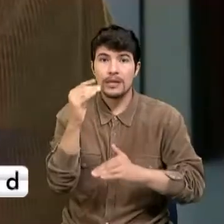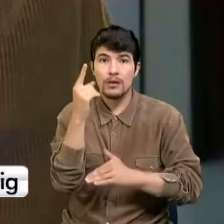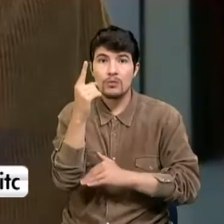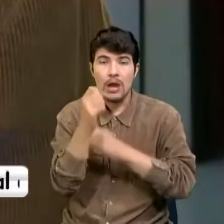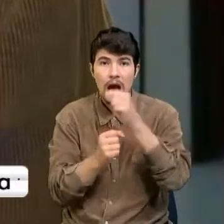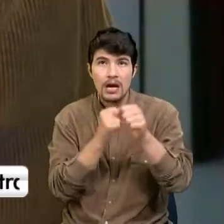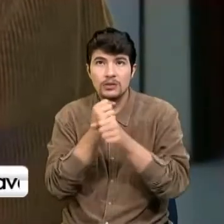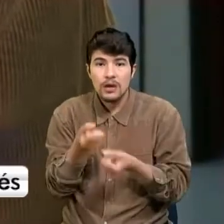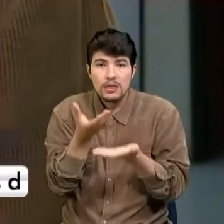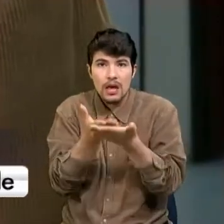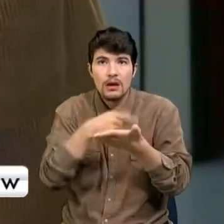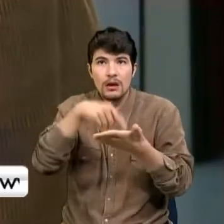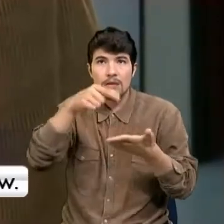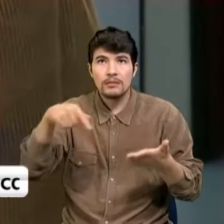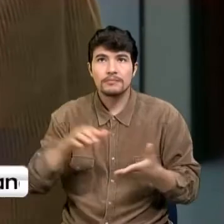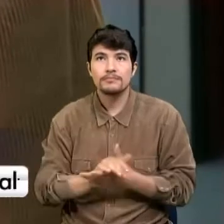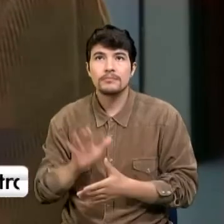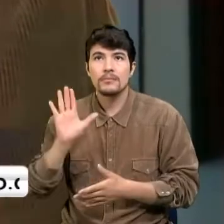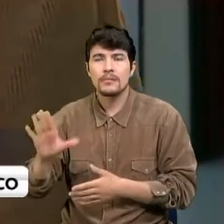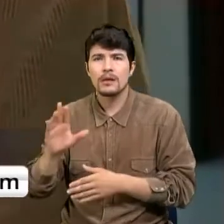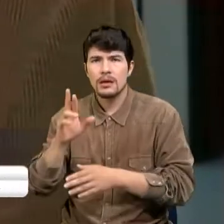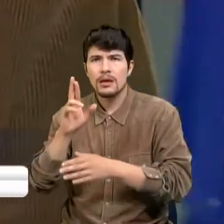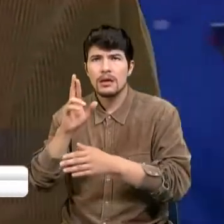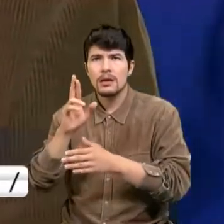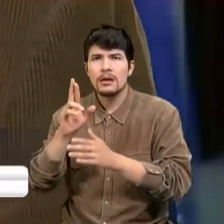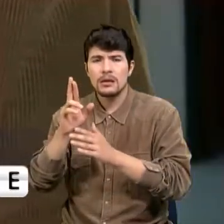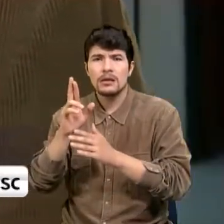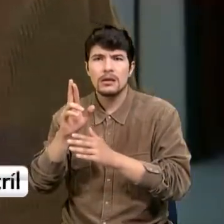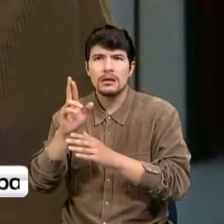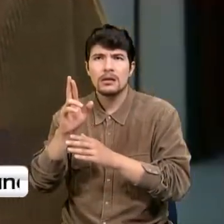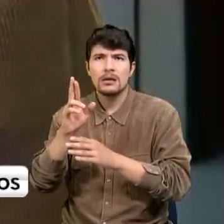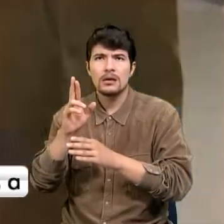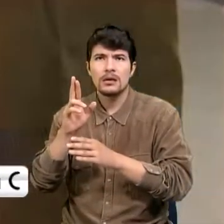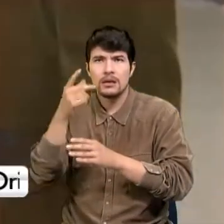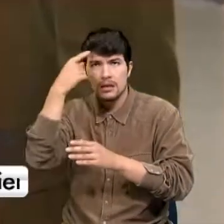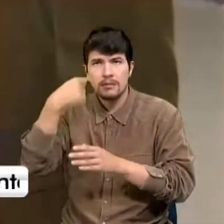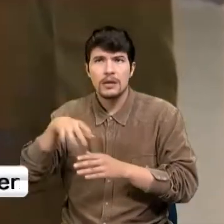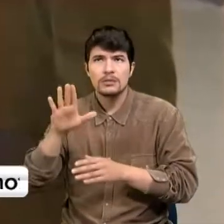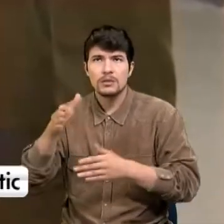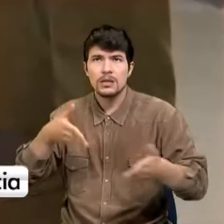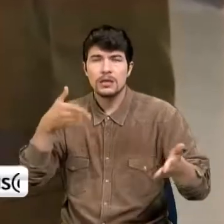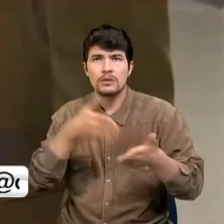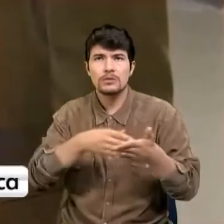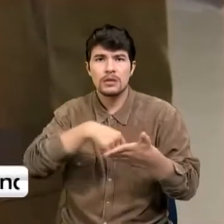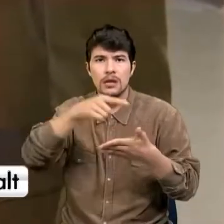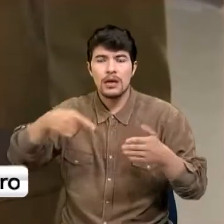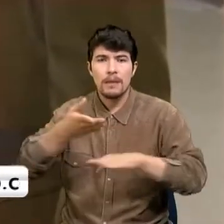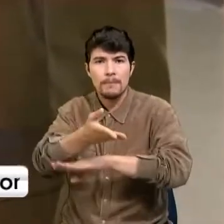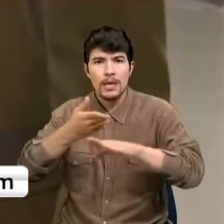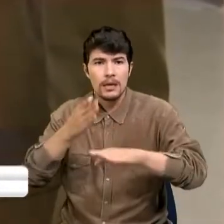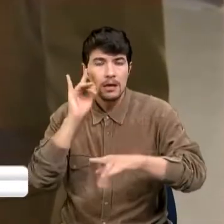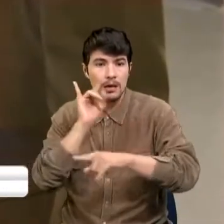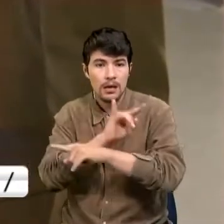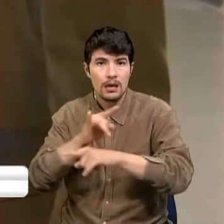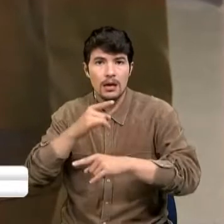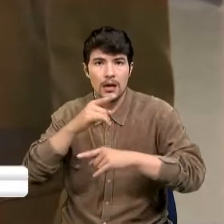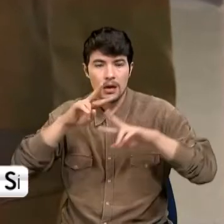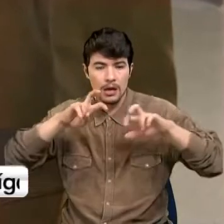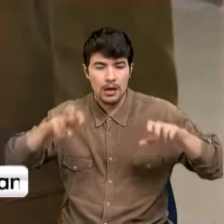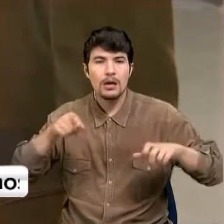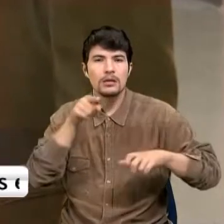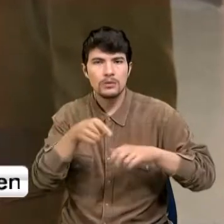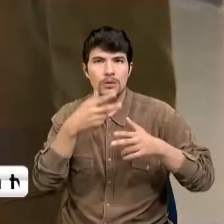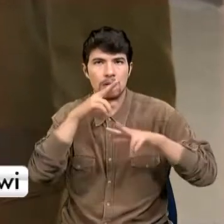pedro nielsen se ratificó en las denuncias que tienen que ver con los contratos y pidió a los organismos de control que se investigue